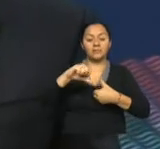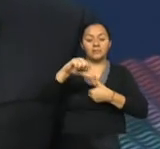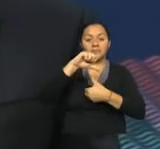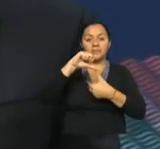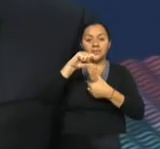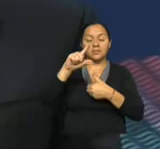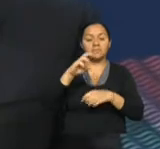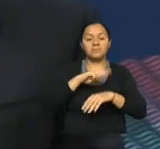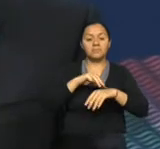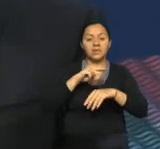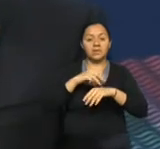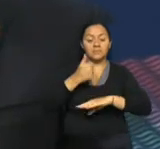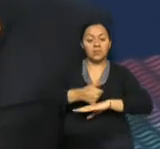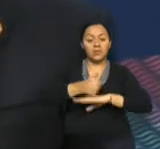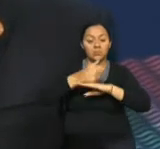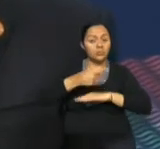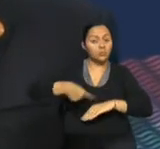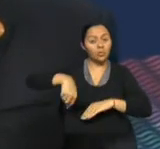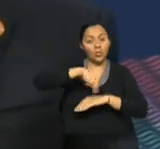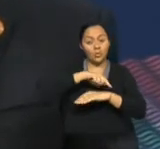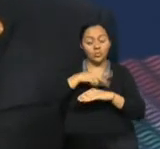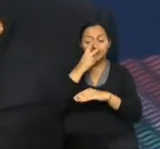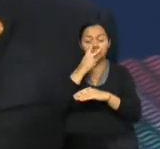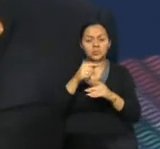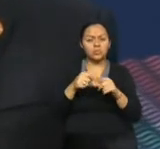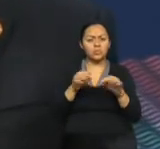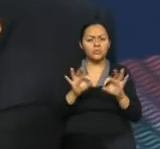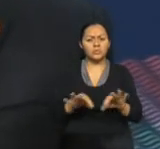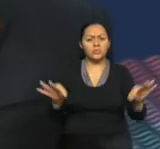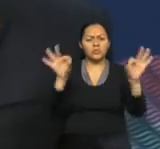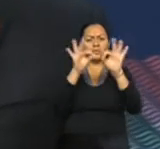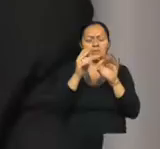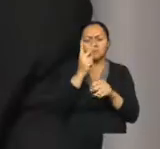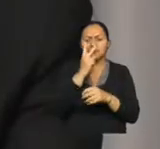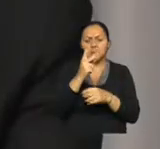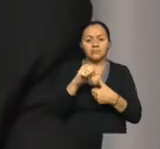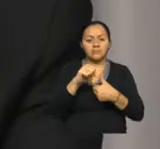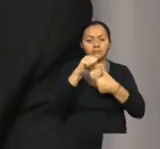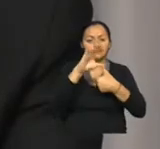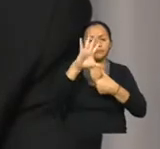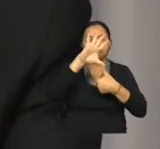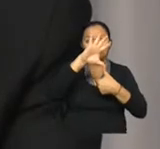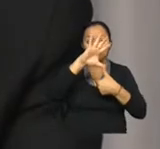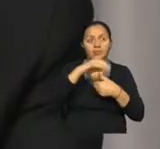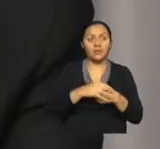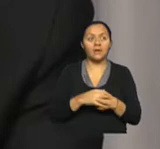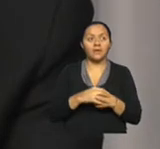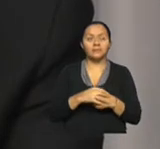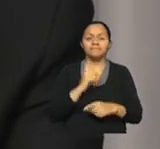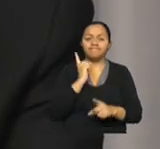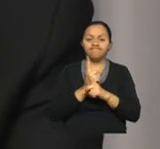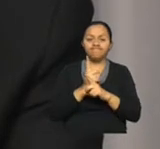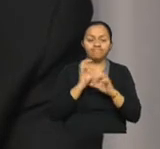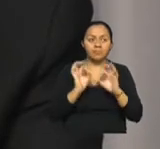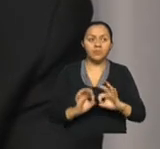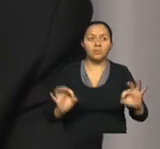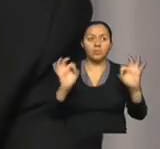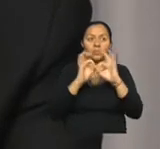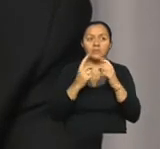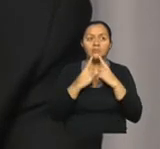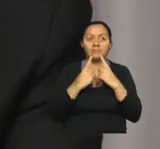en Miami, autoridades de la región destacaron la importancia del Triángulo Norte. Y es importante